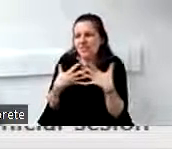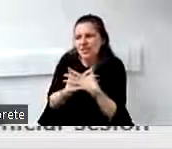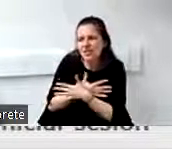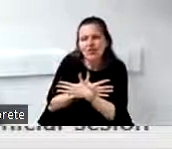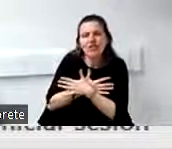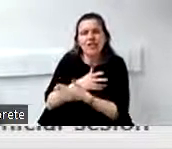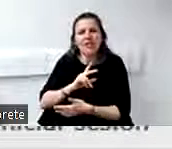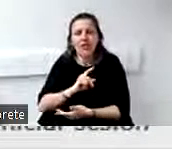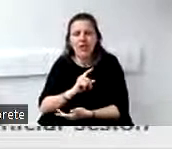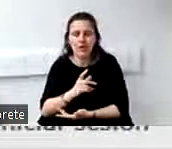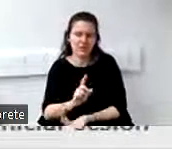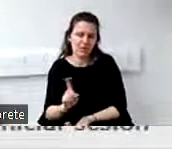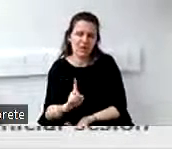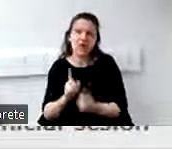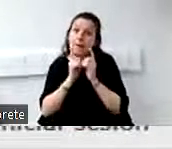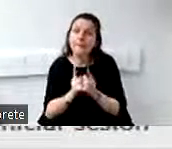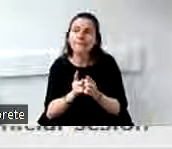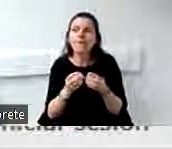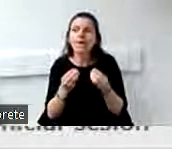cómo se les llama.